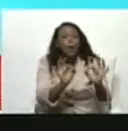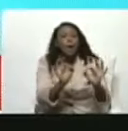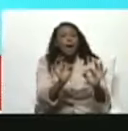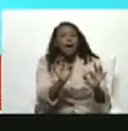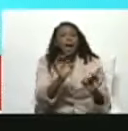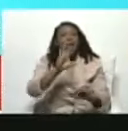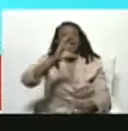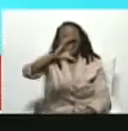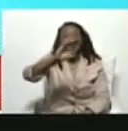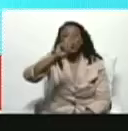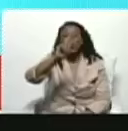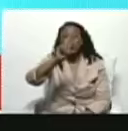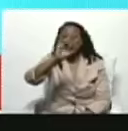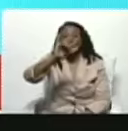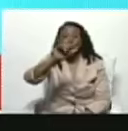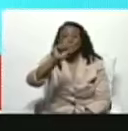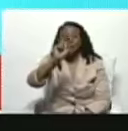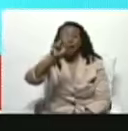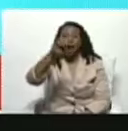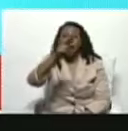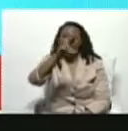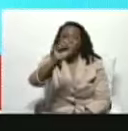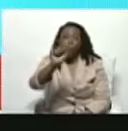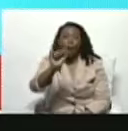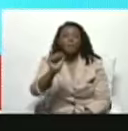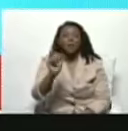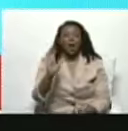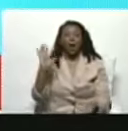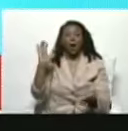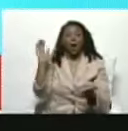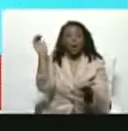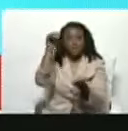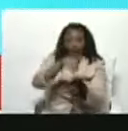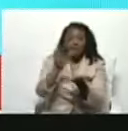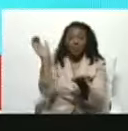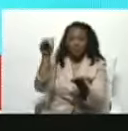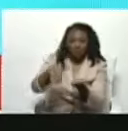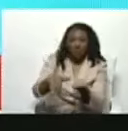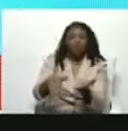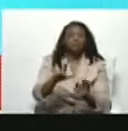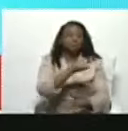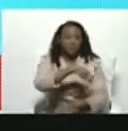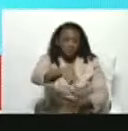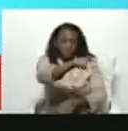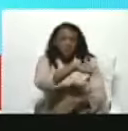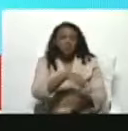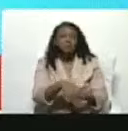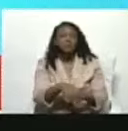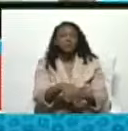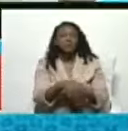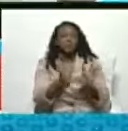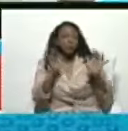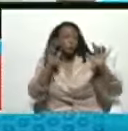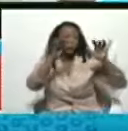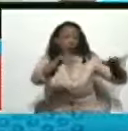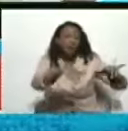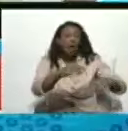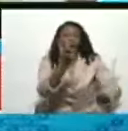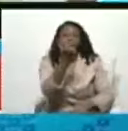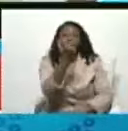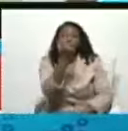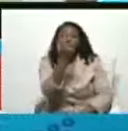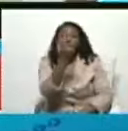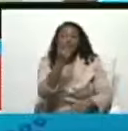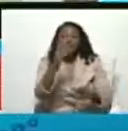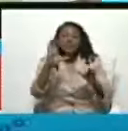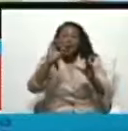en Cuyagua. Uh-huh. En el pueblo de Cuyagua le corresponde este año al pueblo de Cuyagua. Estarían las 11